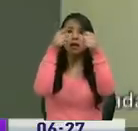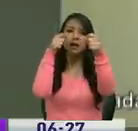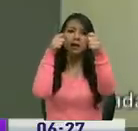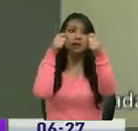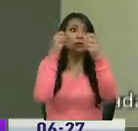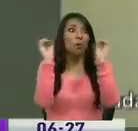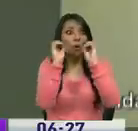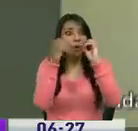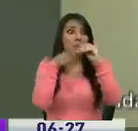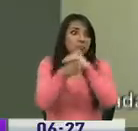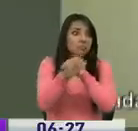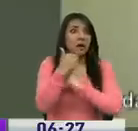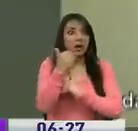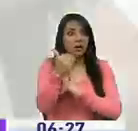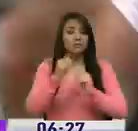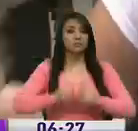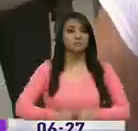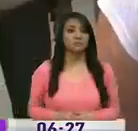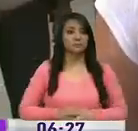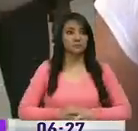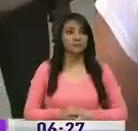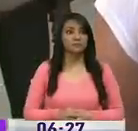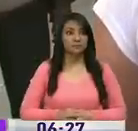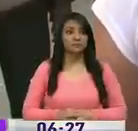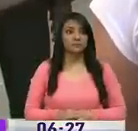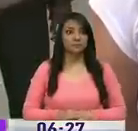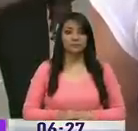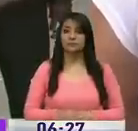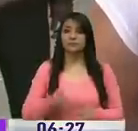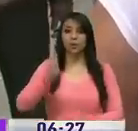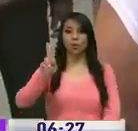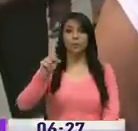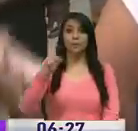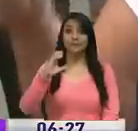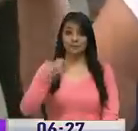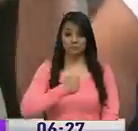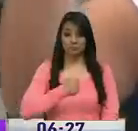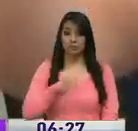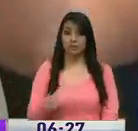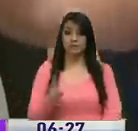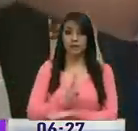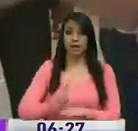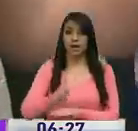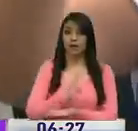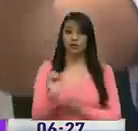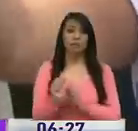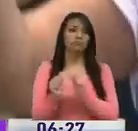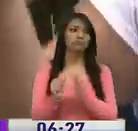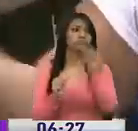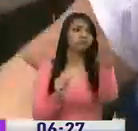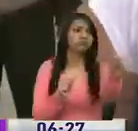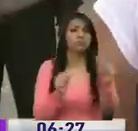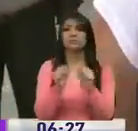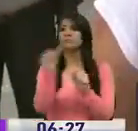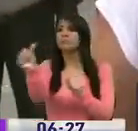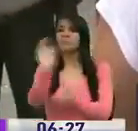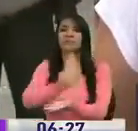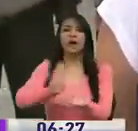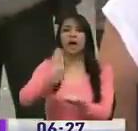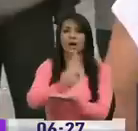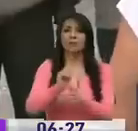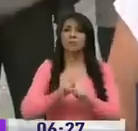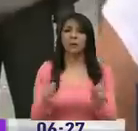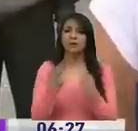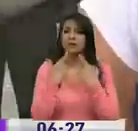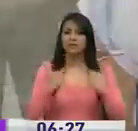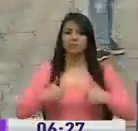suerte una esté abierta no contamos con un upc propio del barrio tenemos que acudir a los upc más de los barrios más cercanos pero no hemos tenido